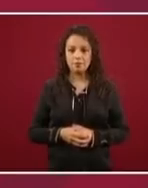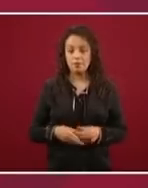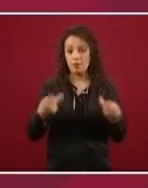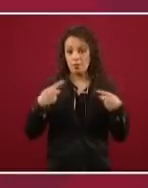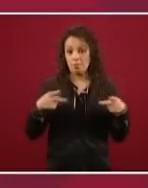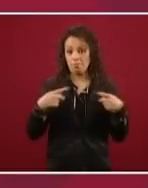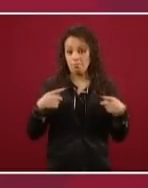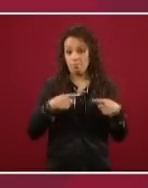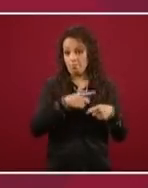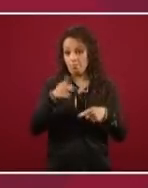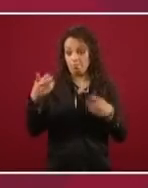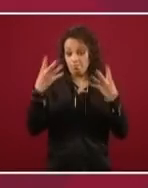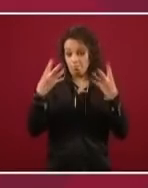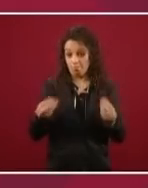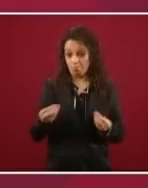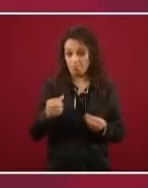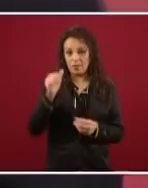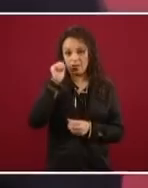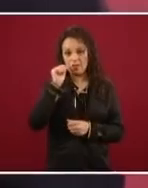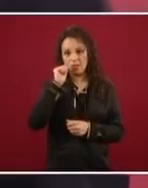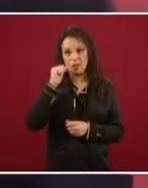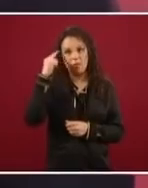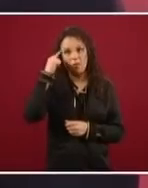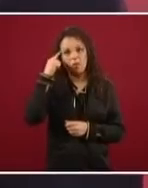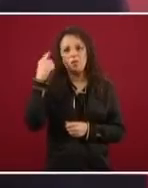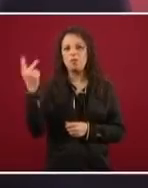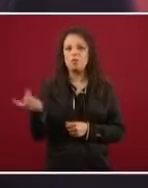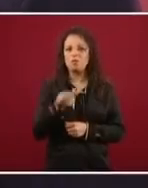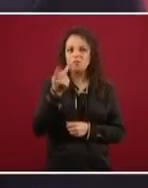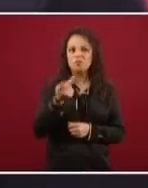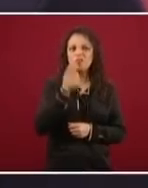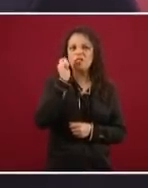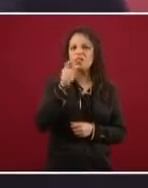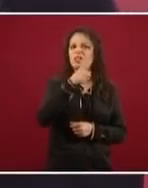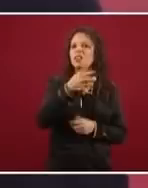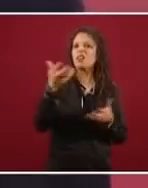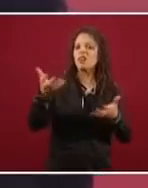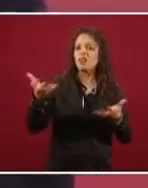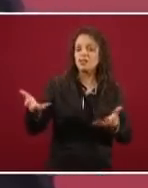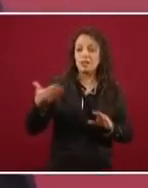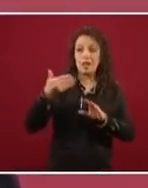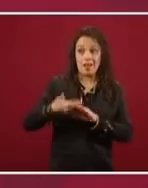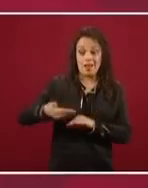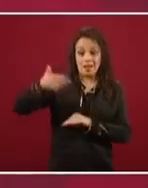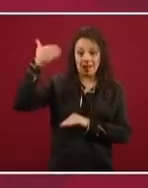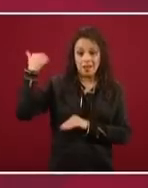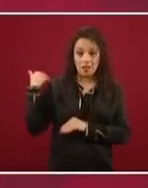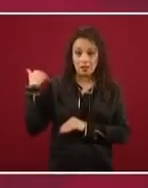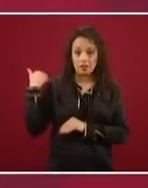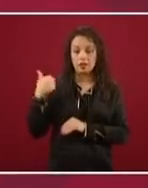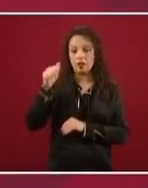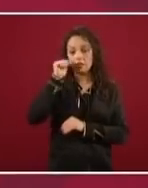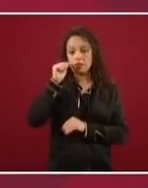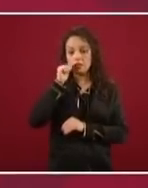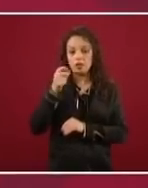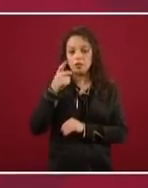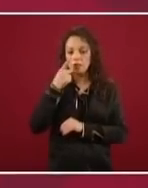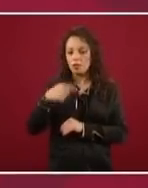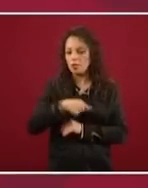nos cuestionan ahora antes llamaban a no votar